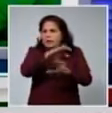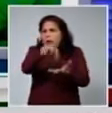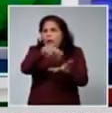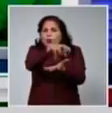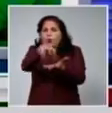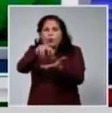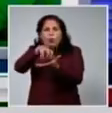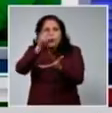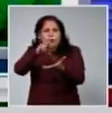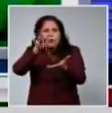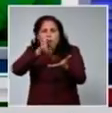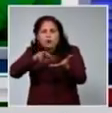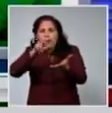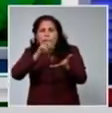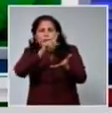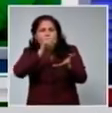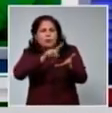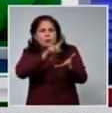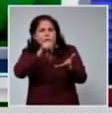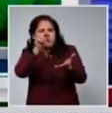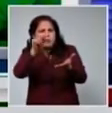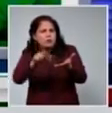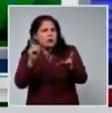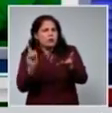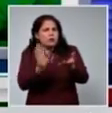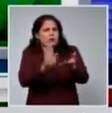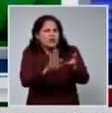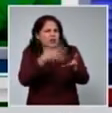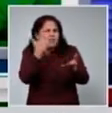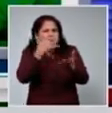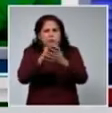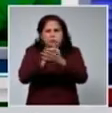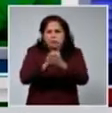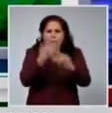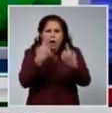mediante la encuesta de trabajo epidemiológico